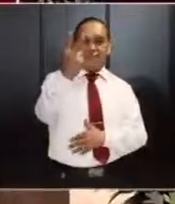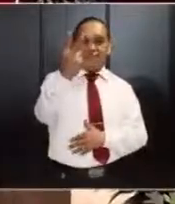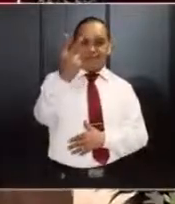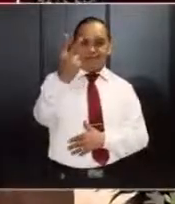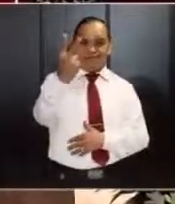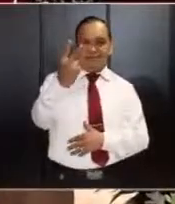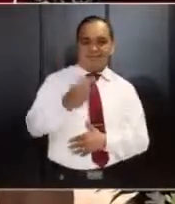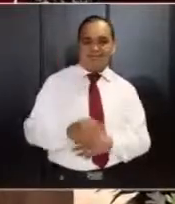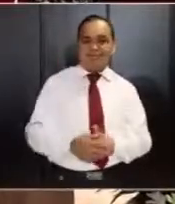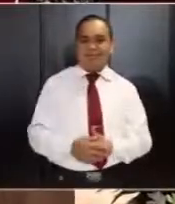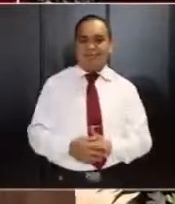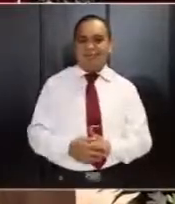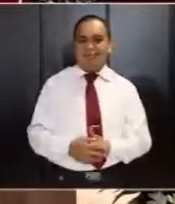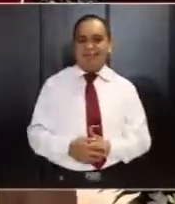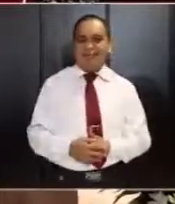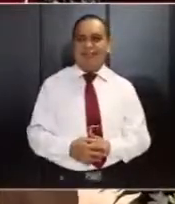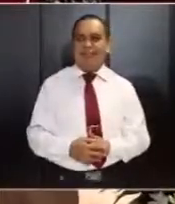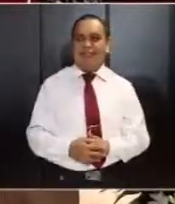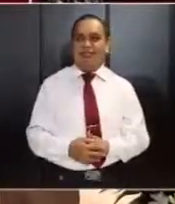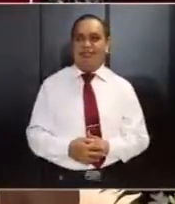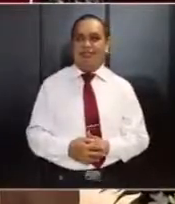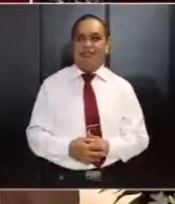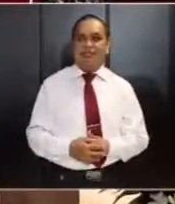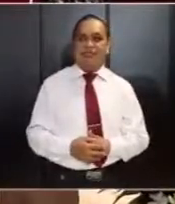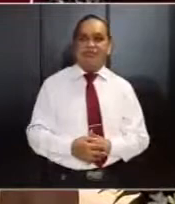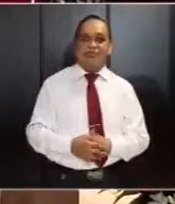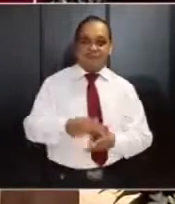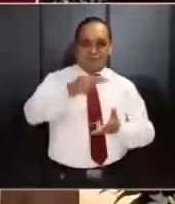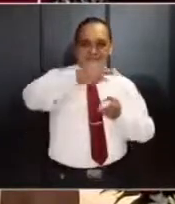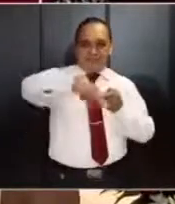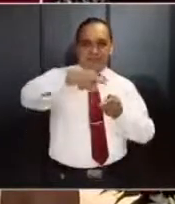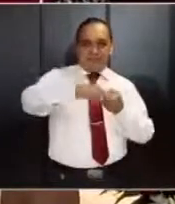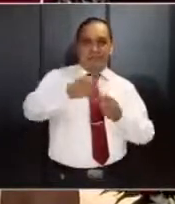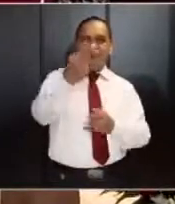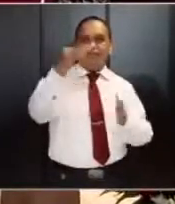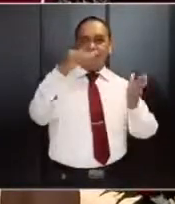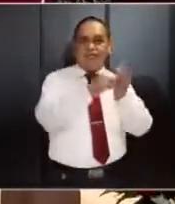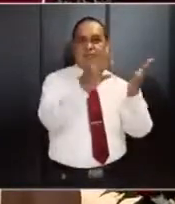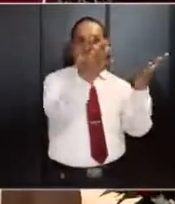4,162. Así no saben, cántele mi vida como la lotería. El número de boleto,